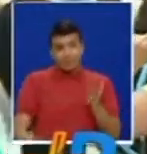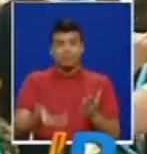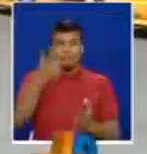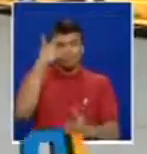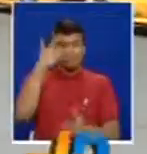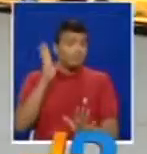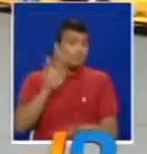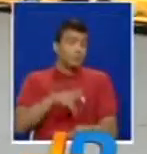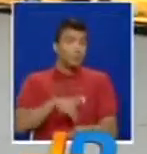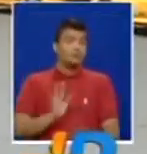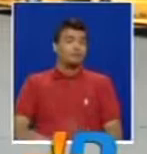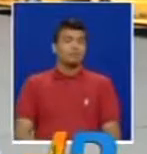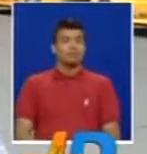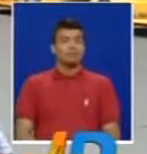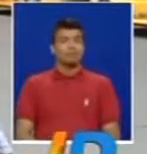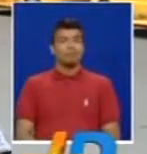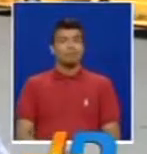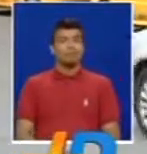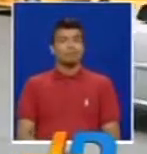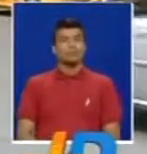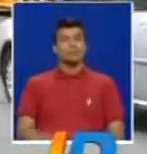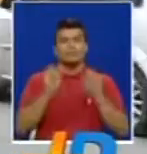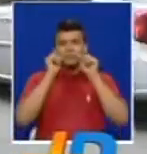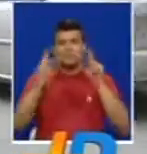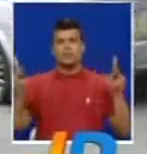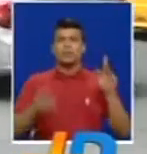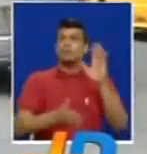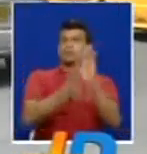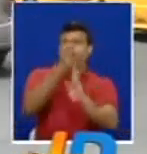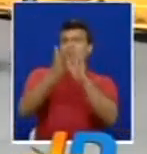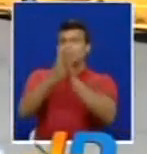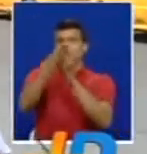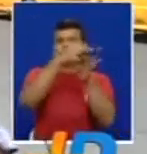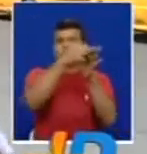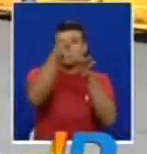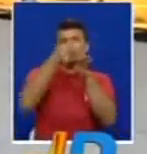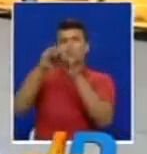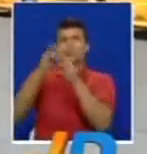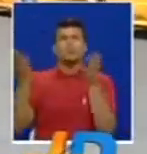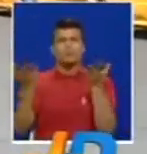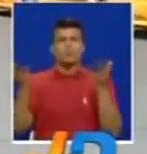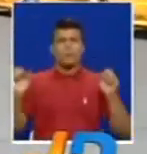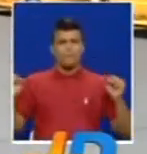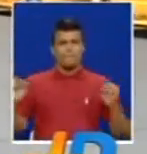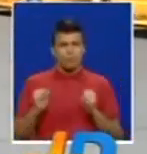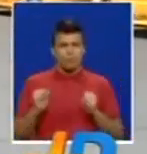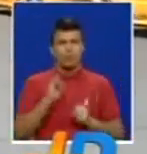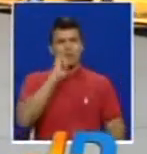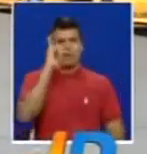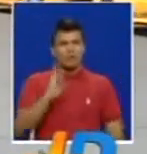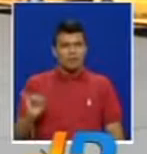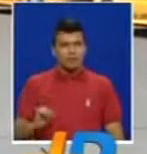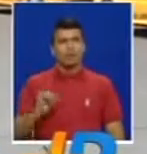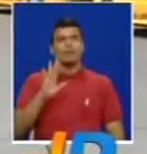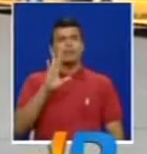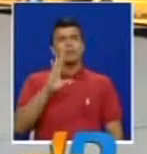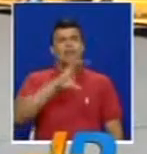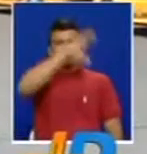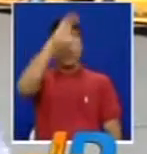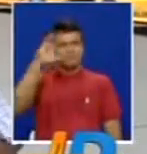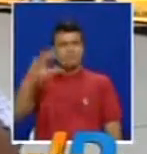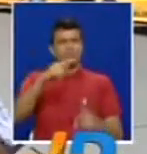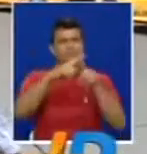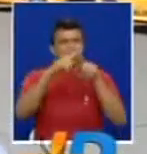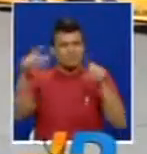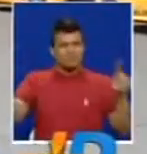más le toca. De igual manera, muchas personas comienzan a retornar a sus lugares de origen, tales como Bogotá, Ibagué y la costa atlántica, luego de